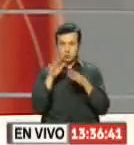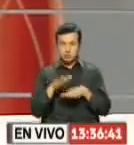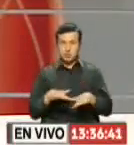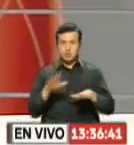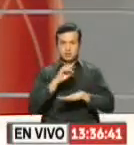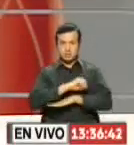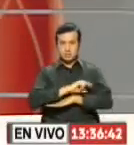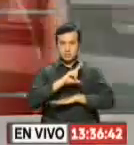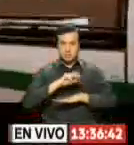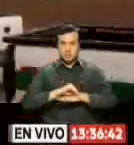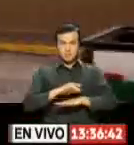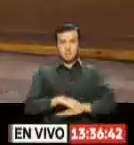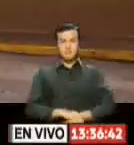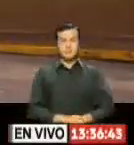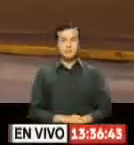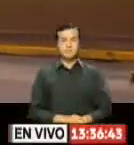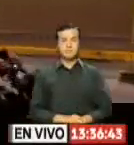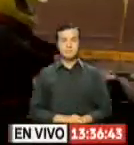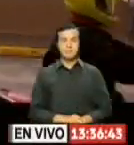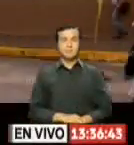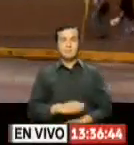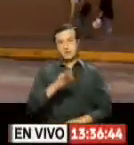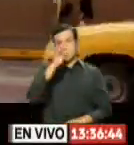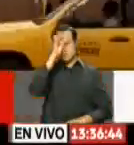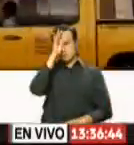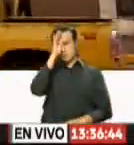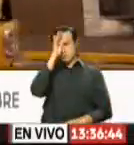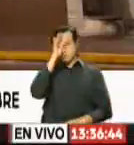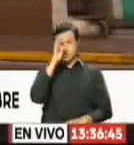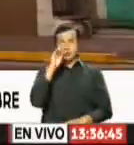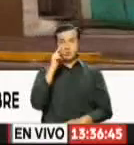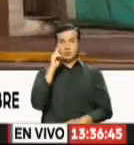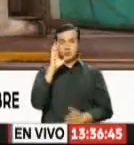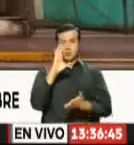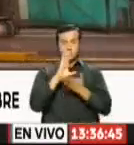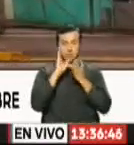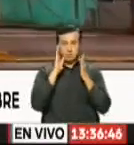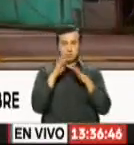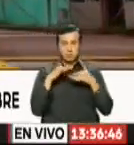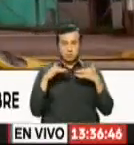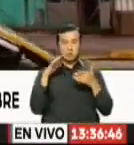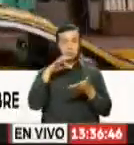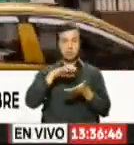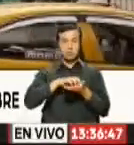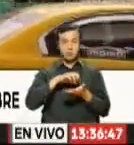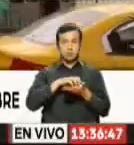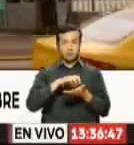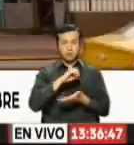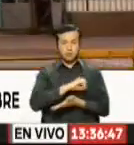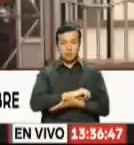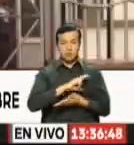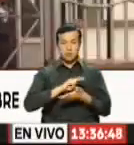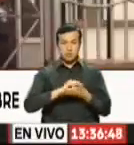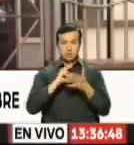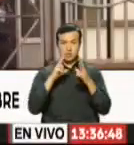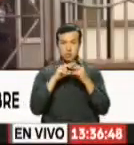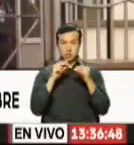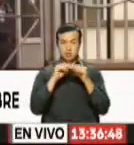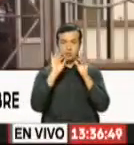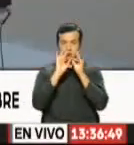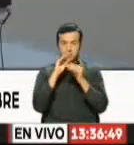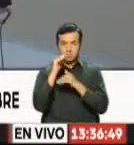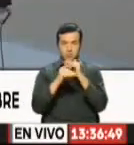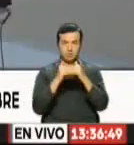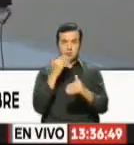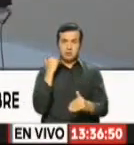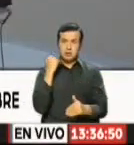Napo. Esta casa de salud de segundo nivel de atención en la capital provincial de Napo está en proceso de repotenciación